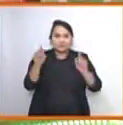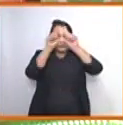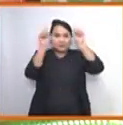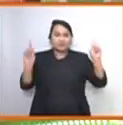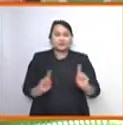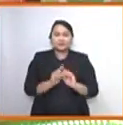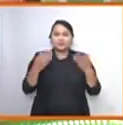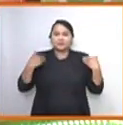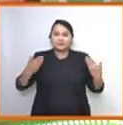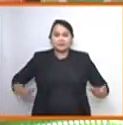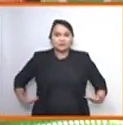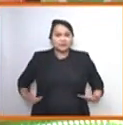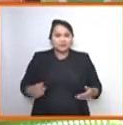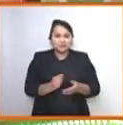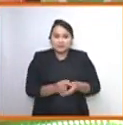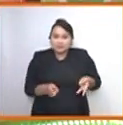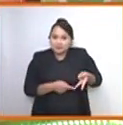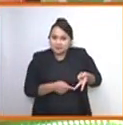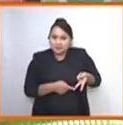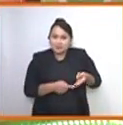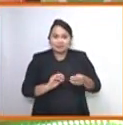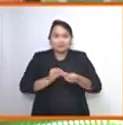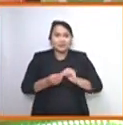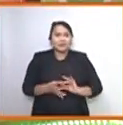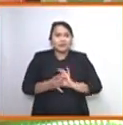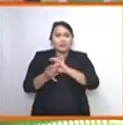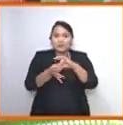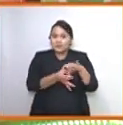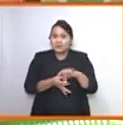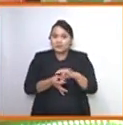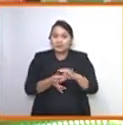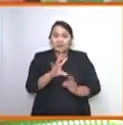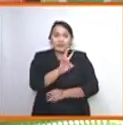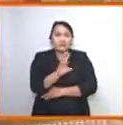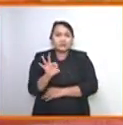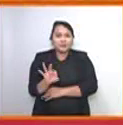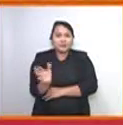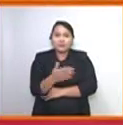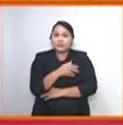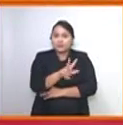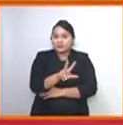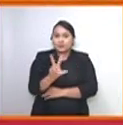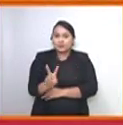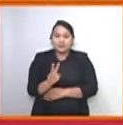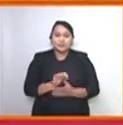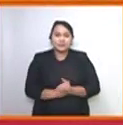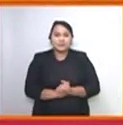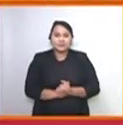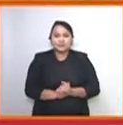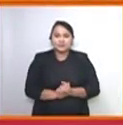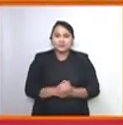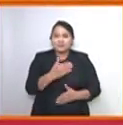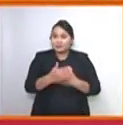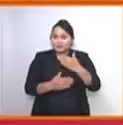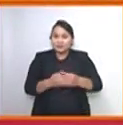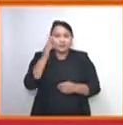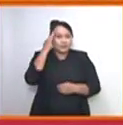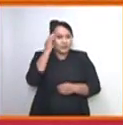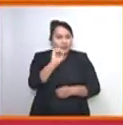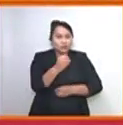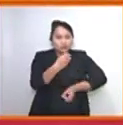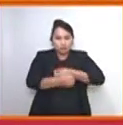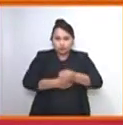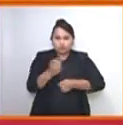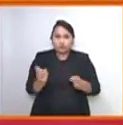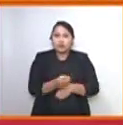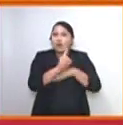cuerpo lo puedes ubicar en el talón de Aquiles y los números que lo relacionan son 79 y 32. A continuación conoceremos la espira ganadora